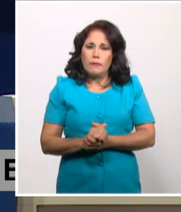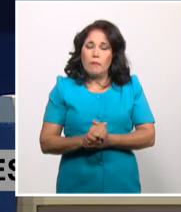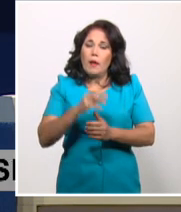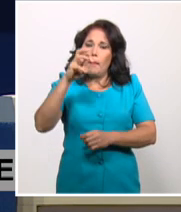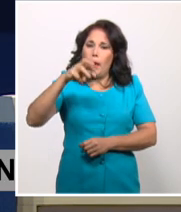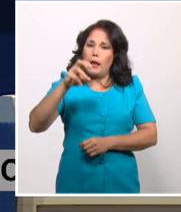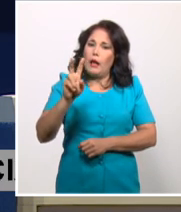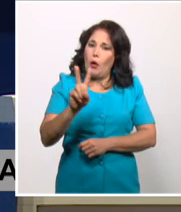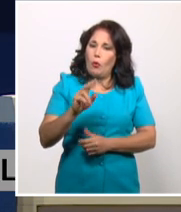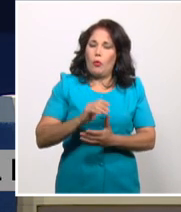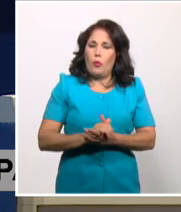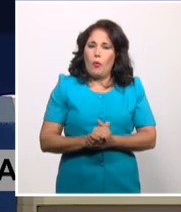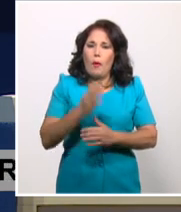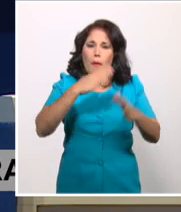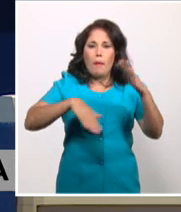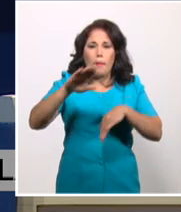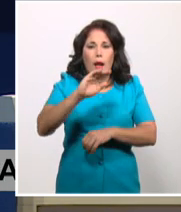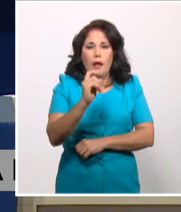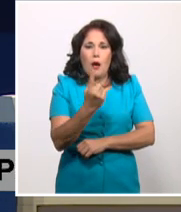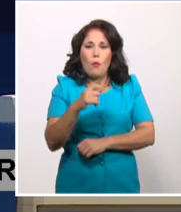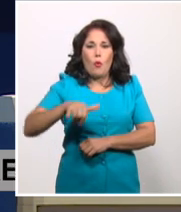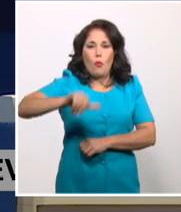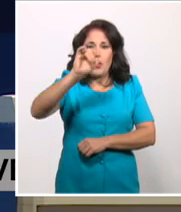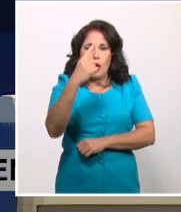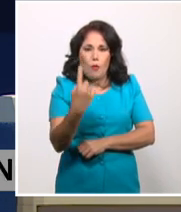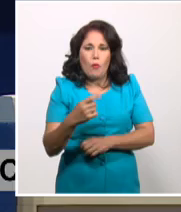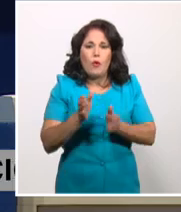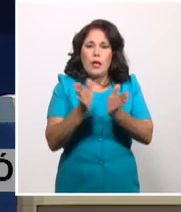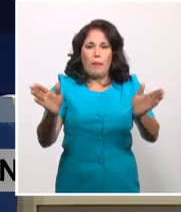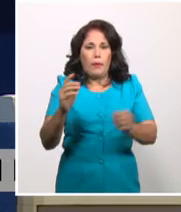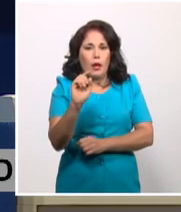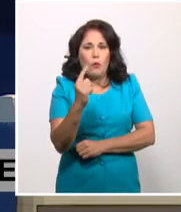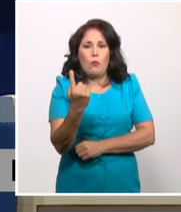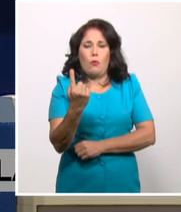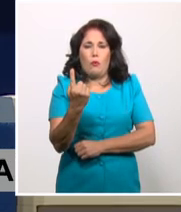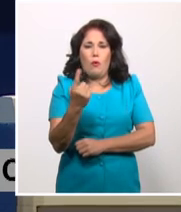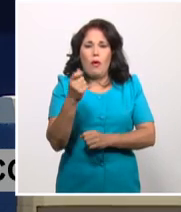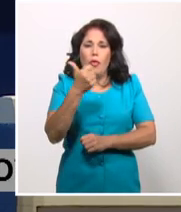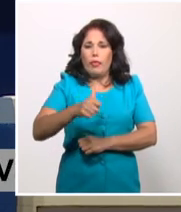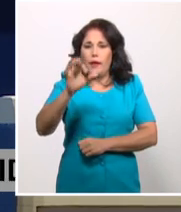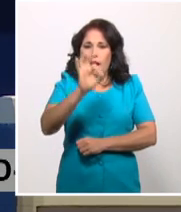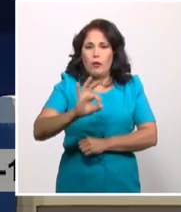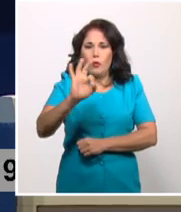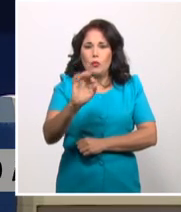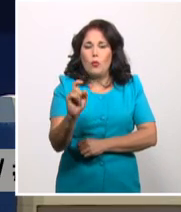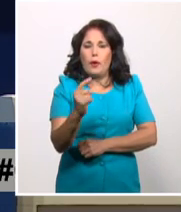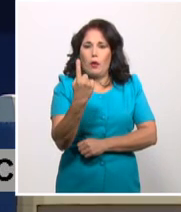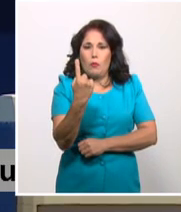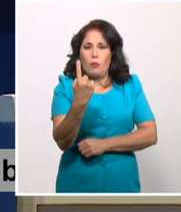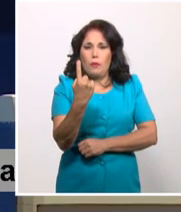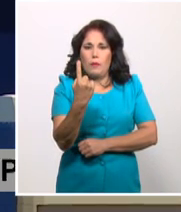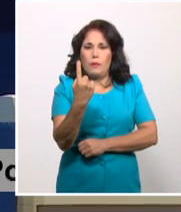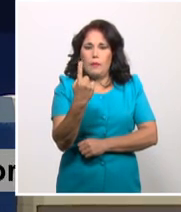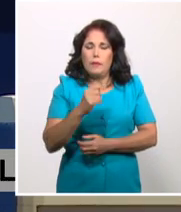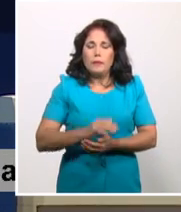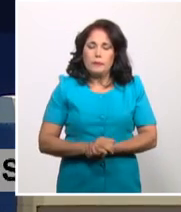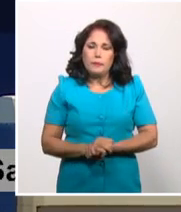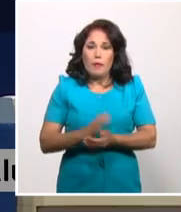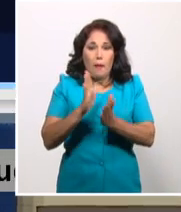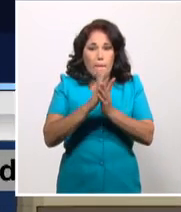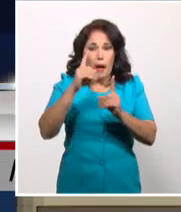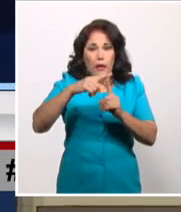Marianao 2, Playa 1, Boyeros 1, San Miguel 1 y 10 de octubre 1. En